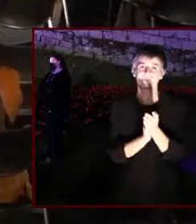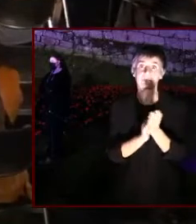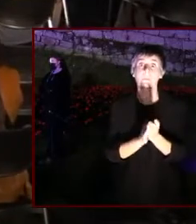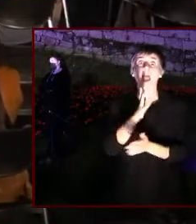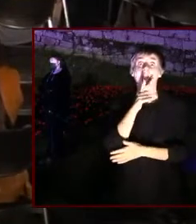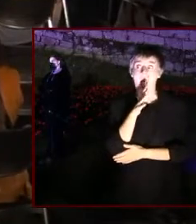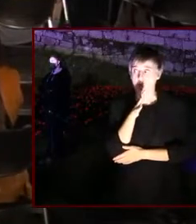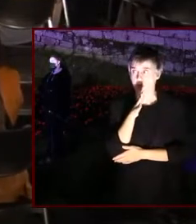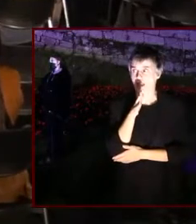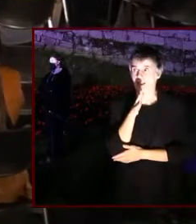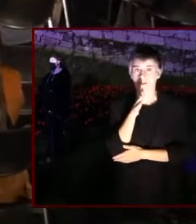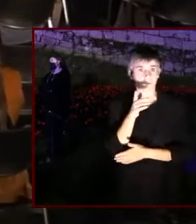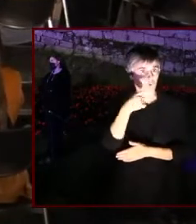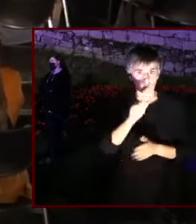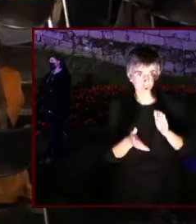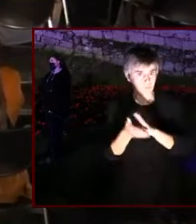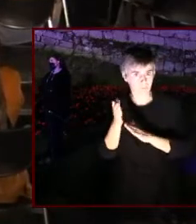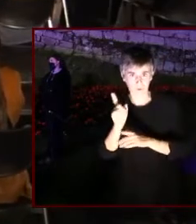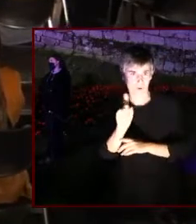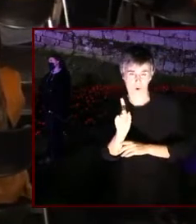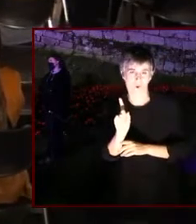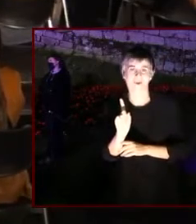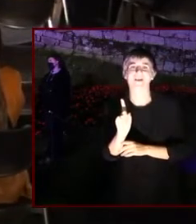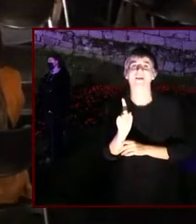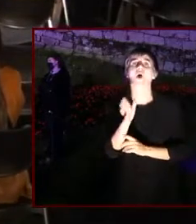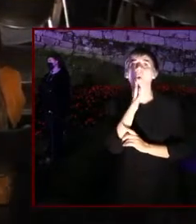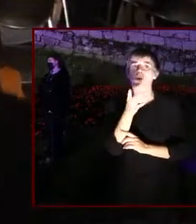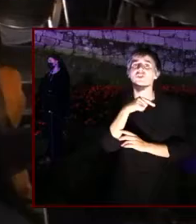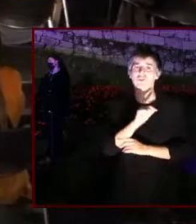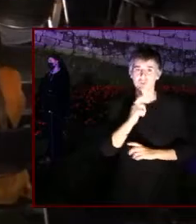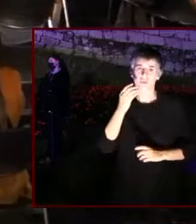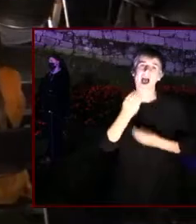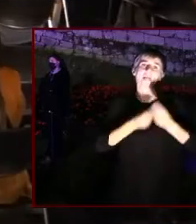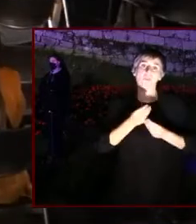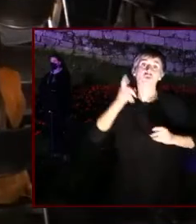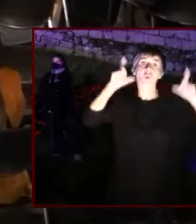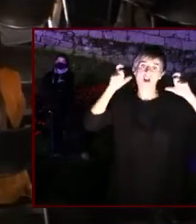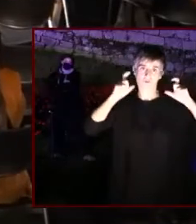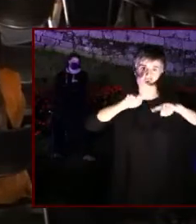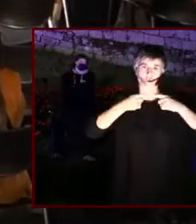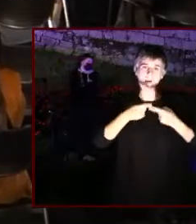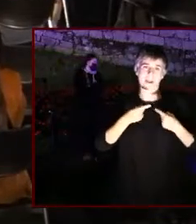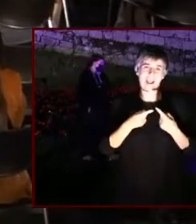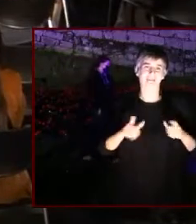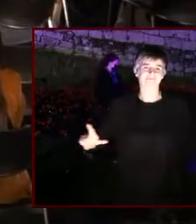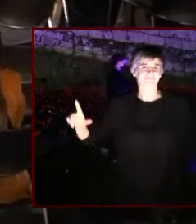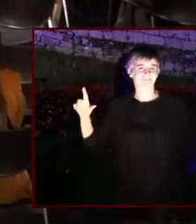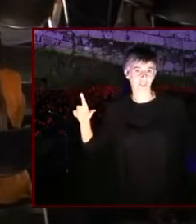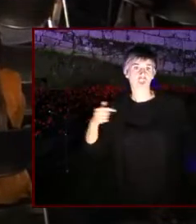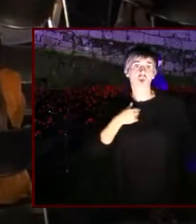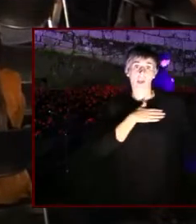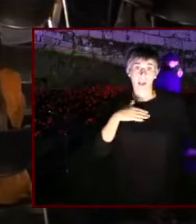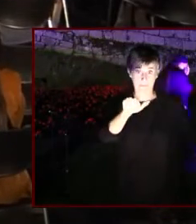Agora, non vos vayades do escenario porque imos facer unha foto familiar. E quería chamar a Carmela,